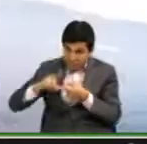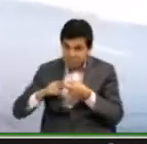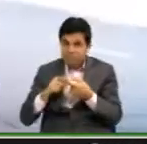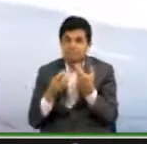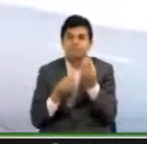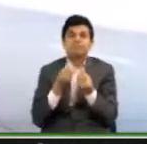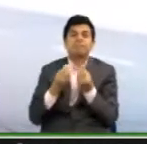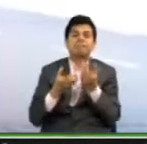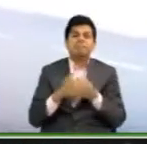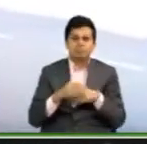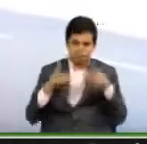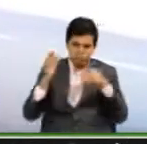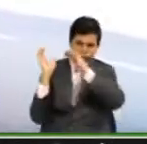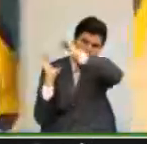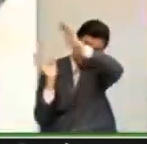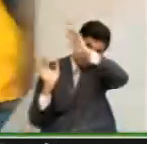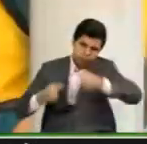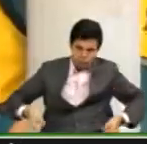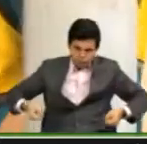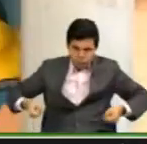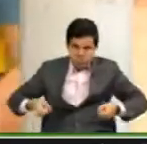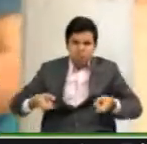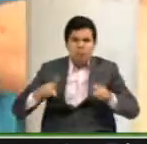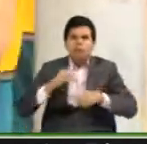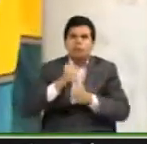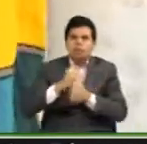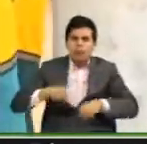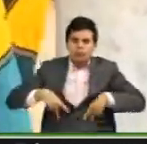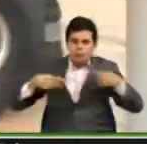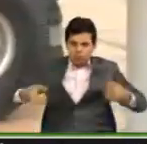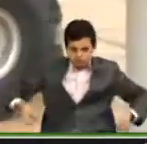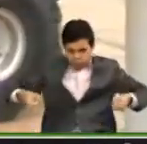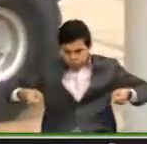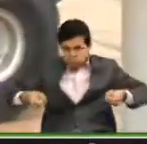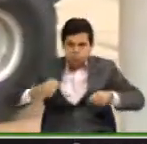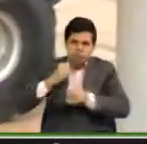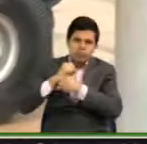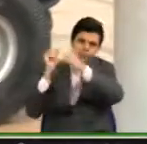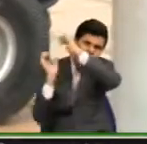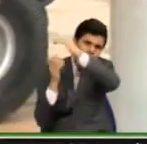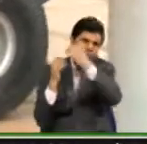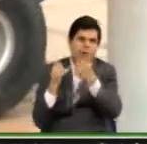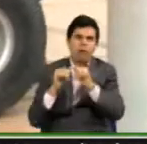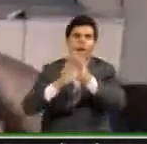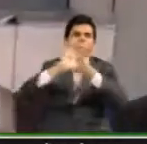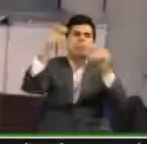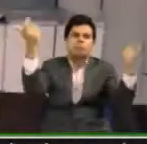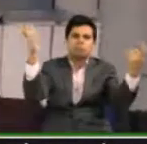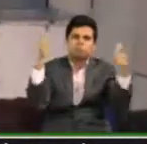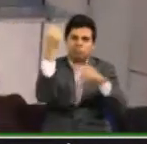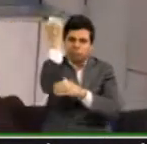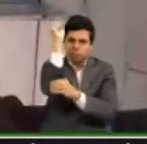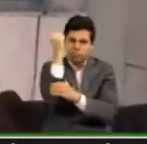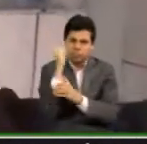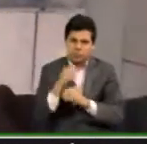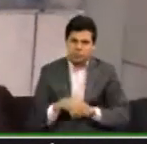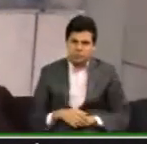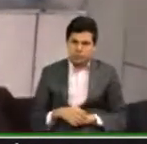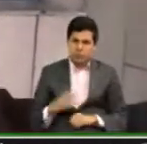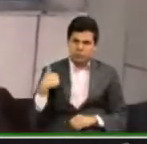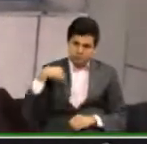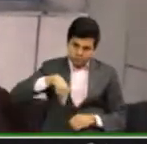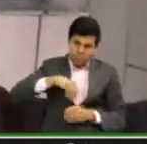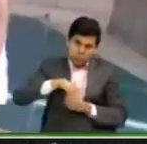hacer. Los maleteros no se quedan atrás. Por años han vivido del cargue de equipajes que ya no se ven con la misma frecuencia. Yo vivo aquí en las maletas,